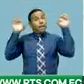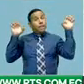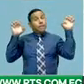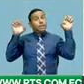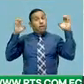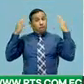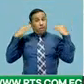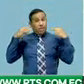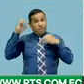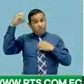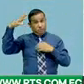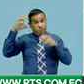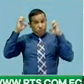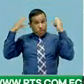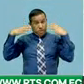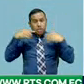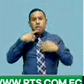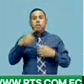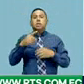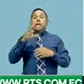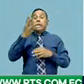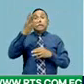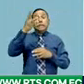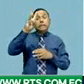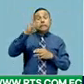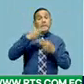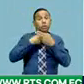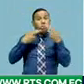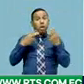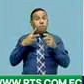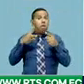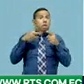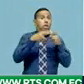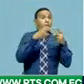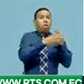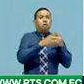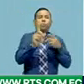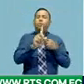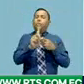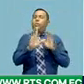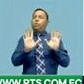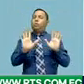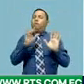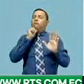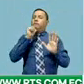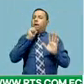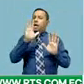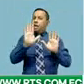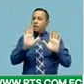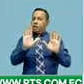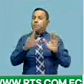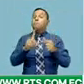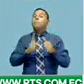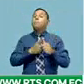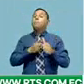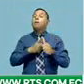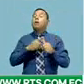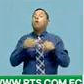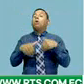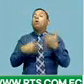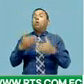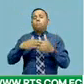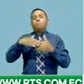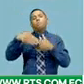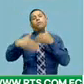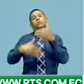que desde este 16 de noviembre no procederán a cortar el servicio en forma directa. Para ello darán paso al proceso